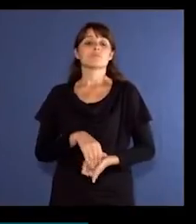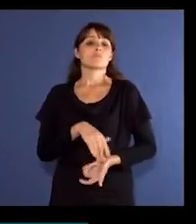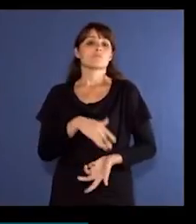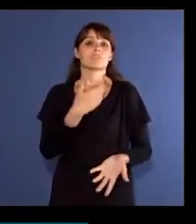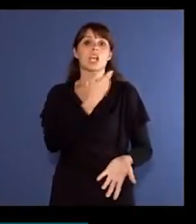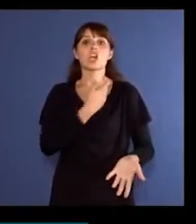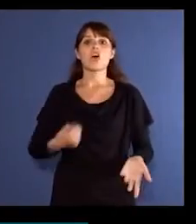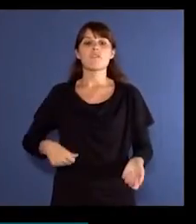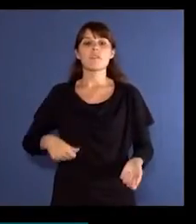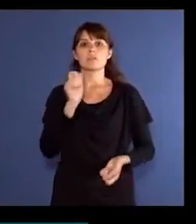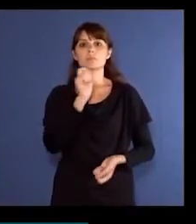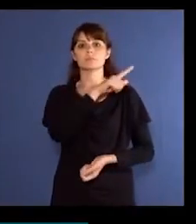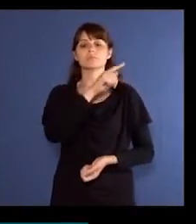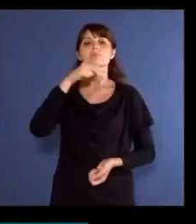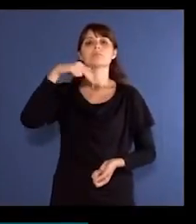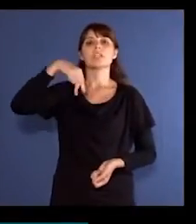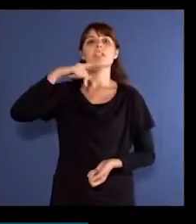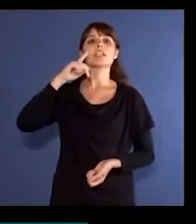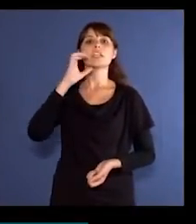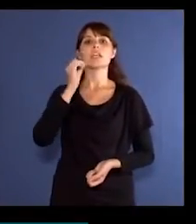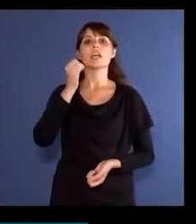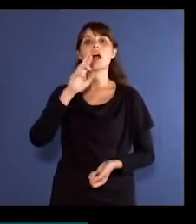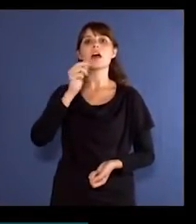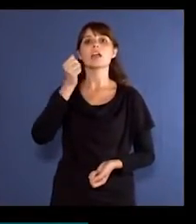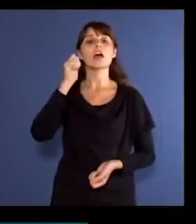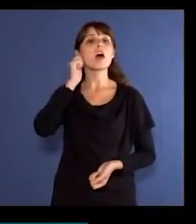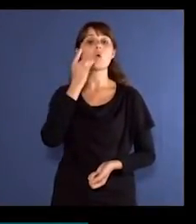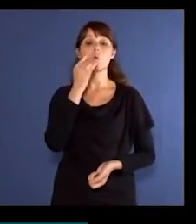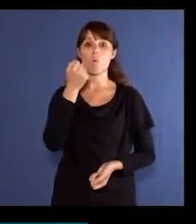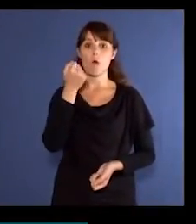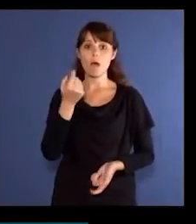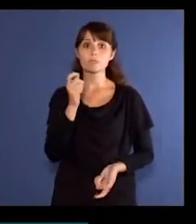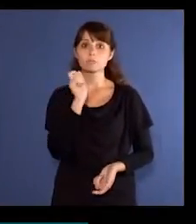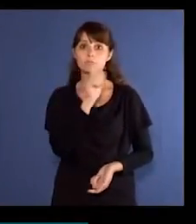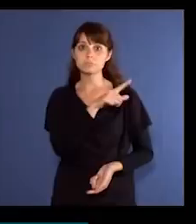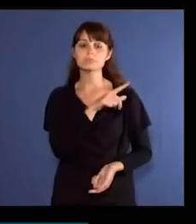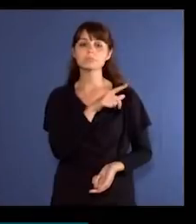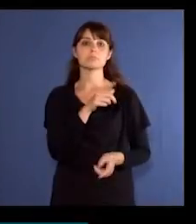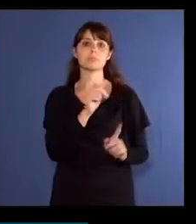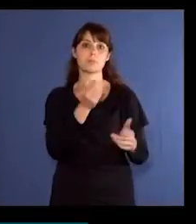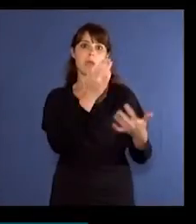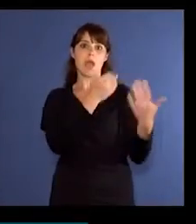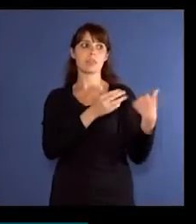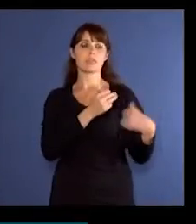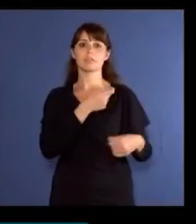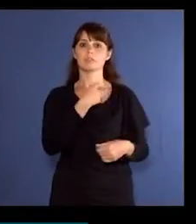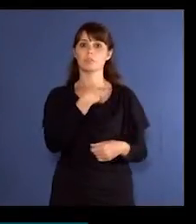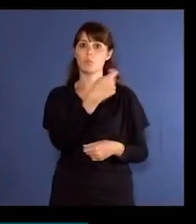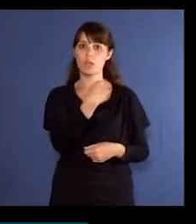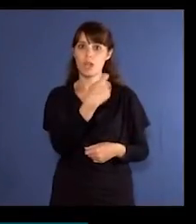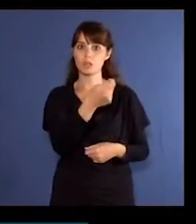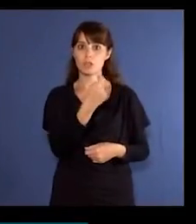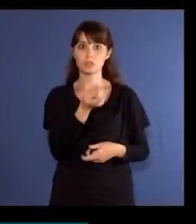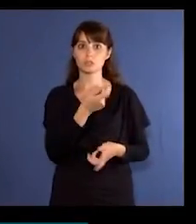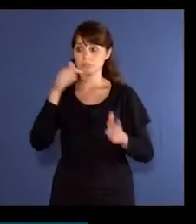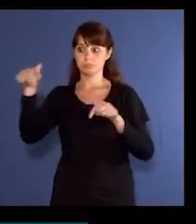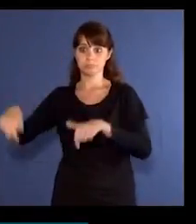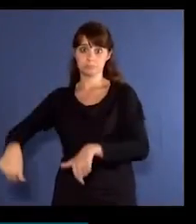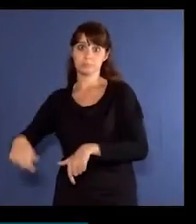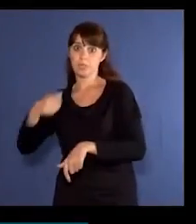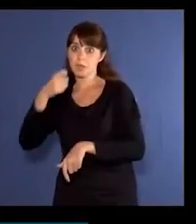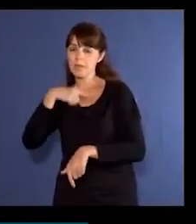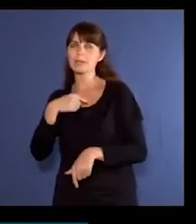que está yendo al recorte jubilatorio, el mismo que en parte se empezó a llevar adelante en las reformas previsionales, que ahora Macri en sus declaraciones